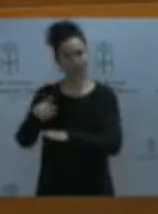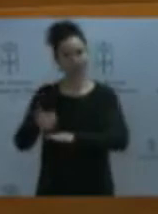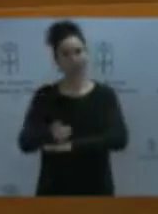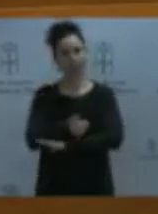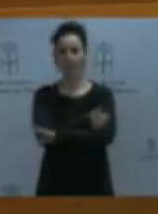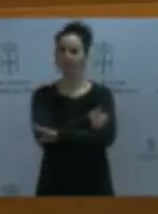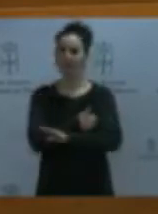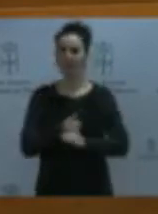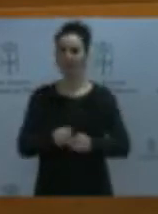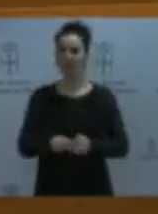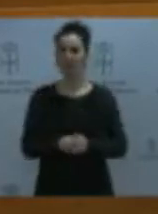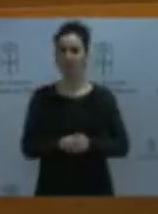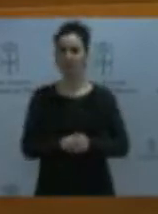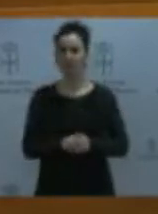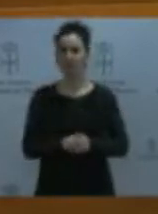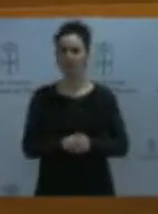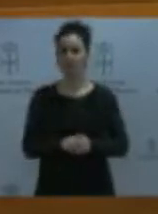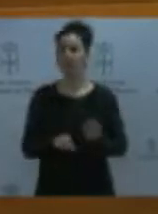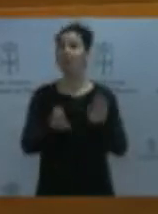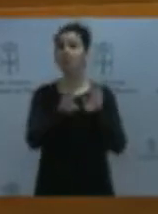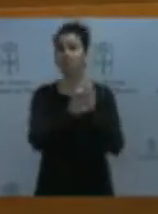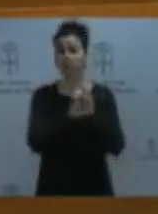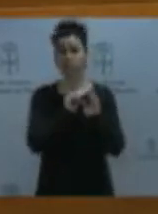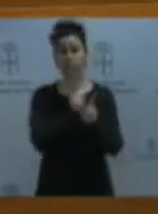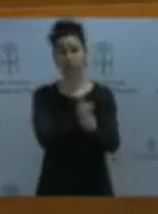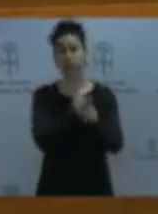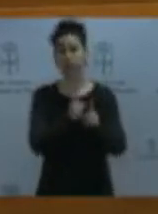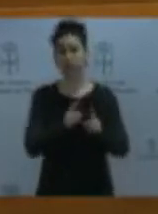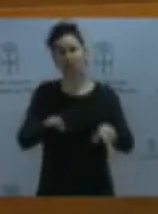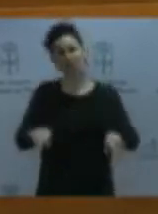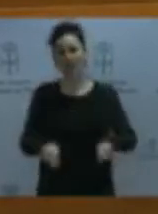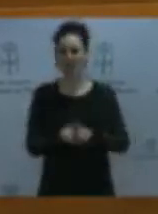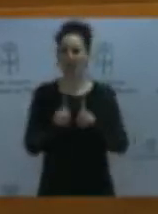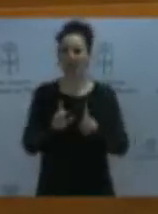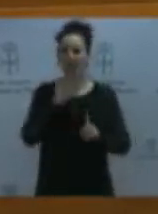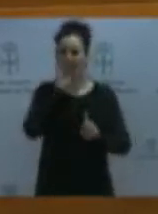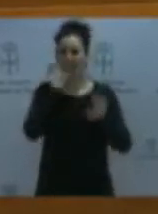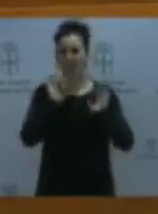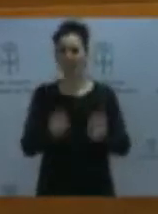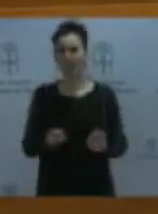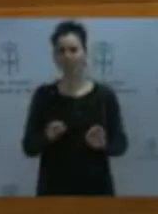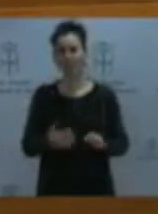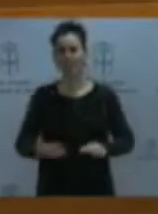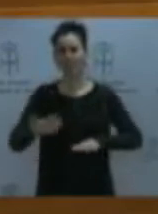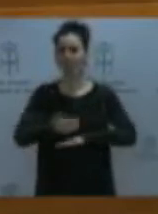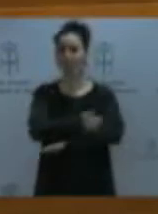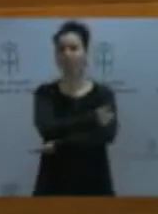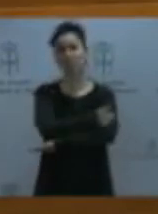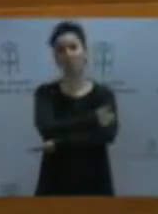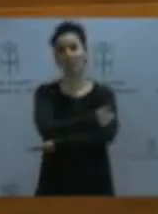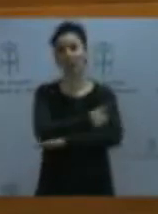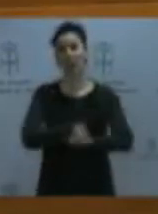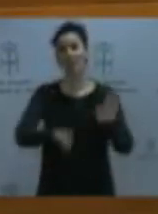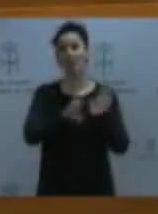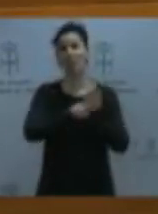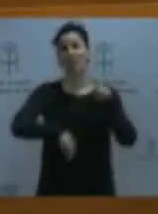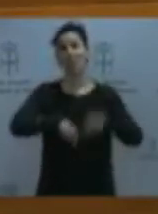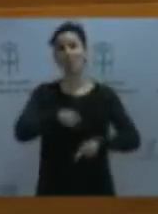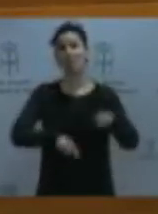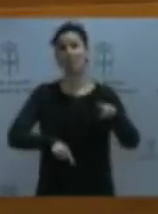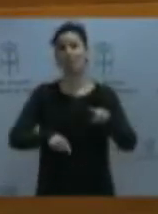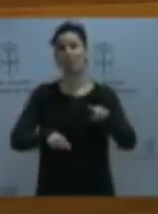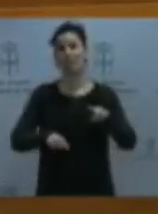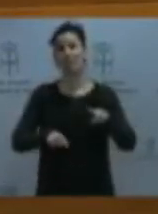inconstitucionalmente, por cierto, pero que, claro, lo que diga el Tribunal Constitucional, dependiendo de para qué, pues les trae sin